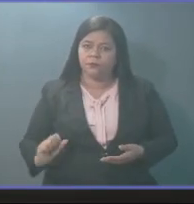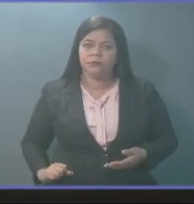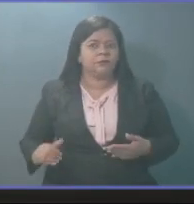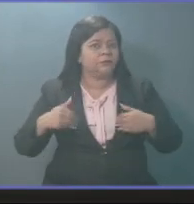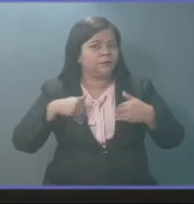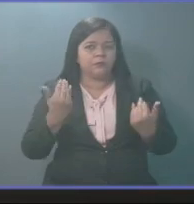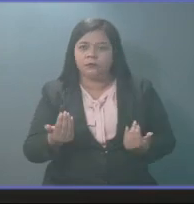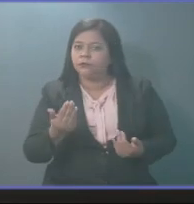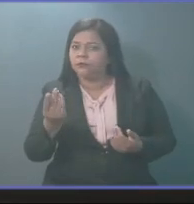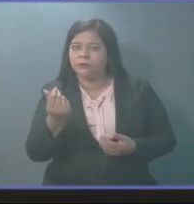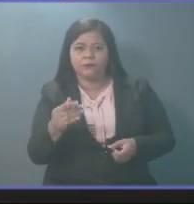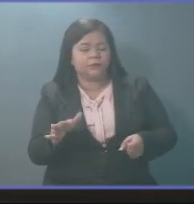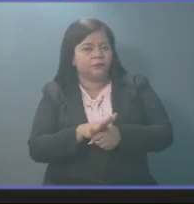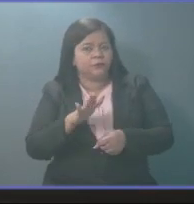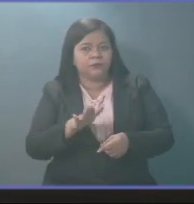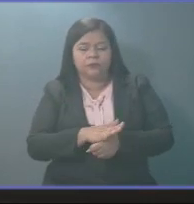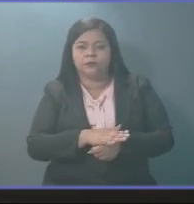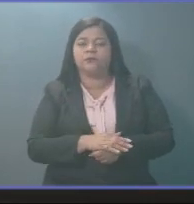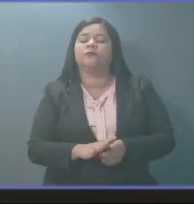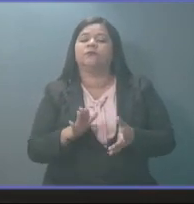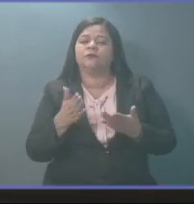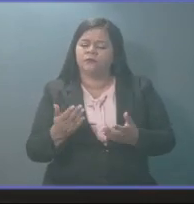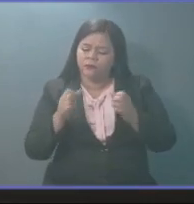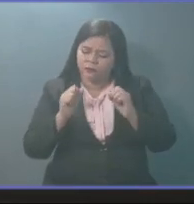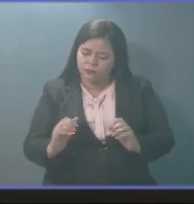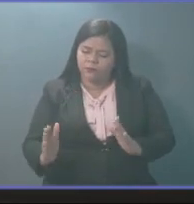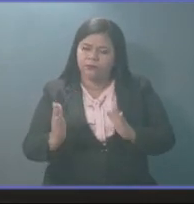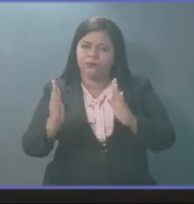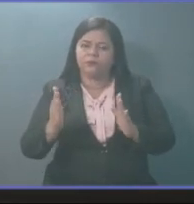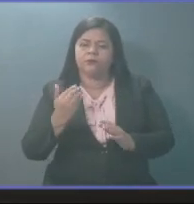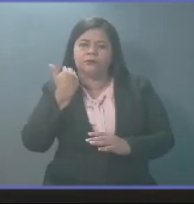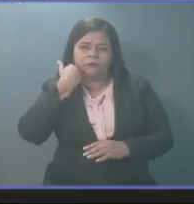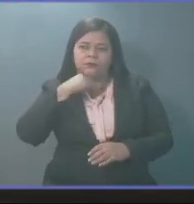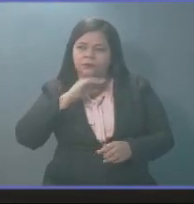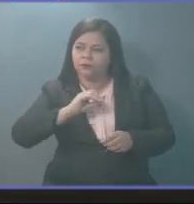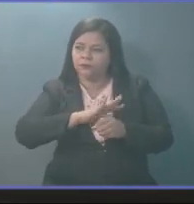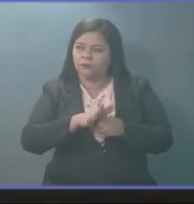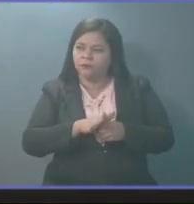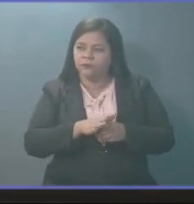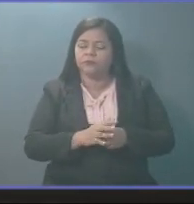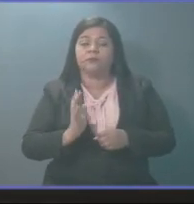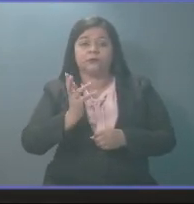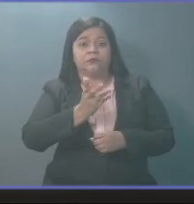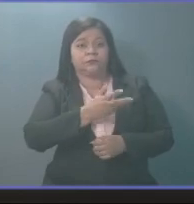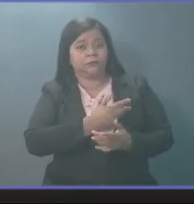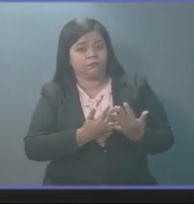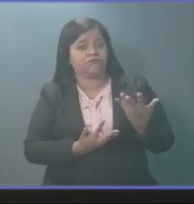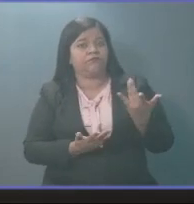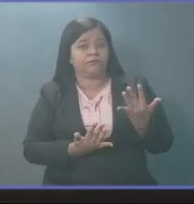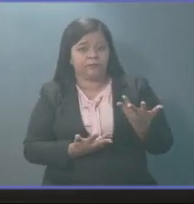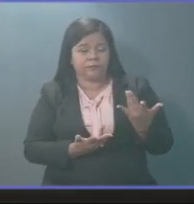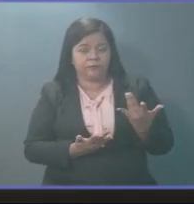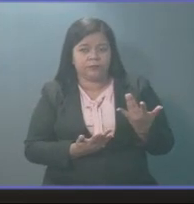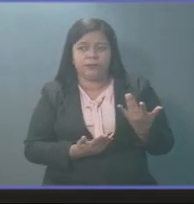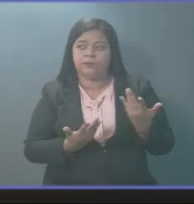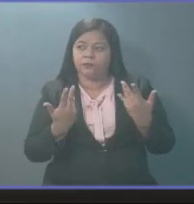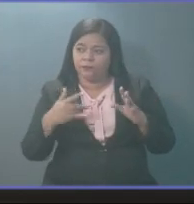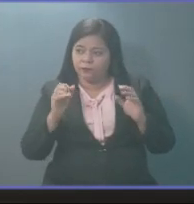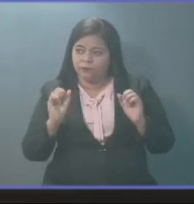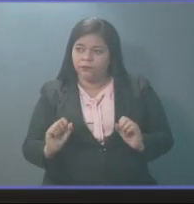recursos suficientes para poder enfrentar por sí misma. Por eso vamos a estar pendientes de que sean